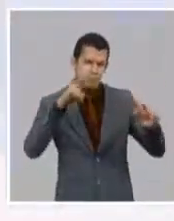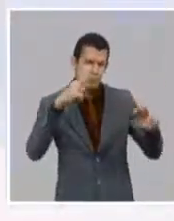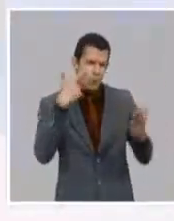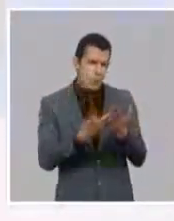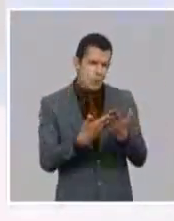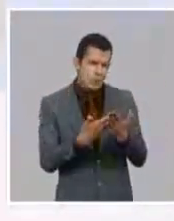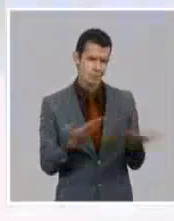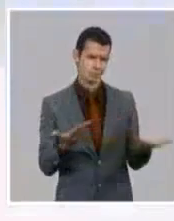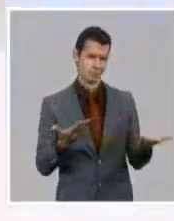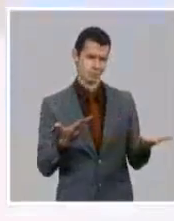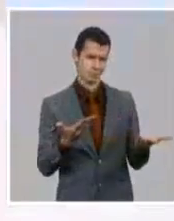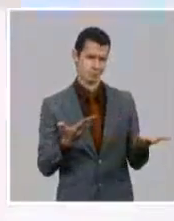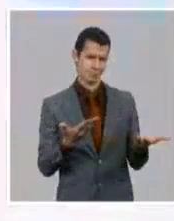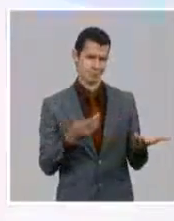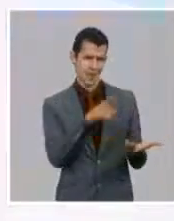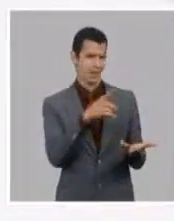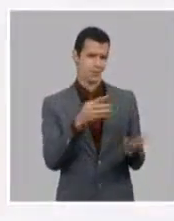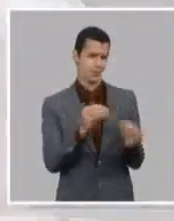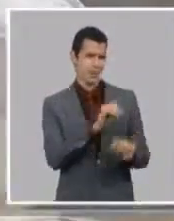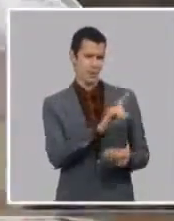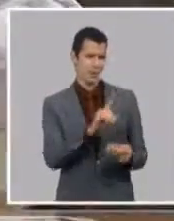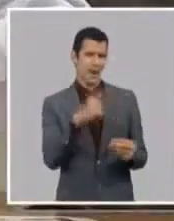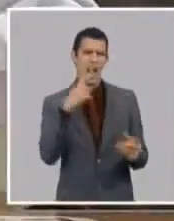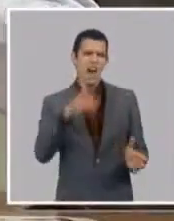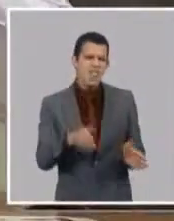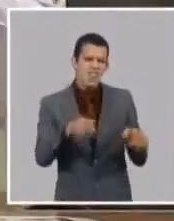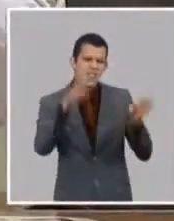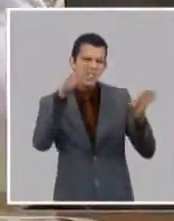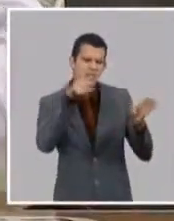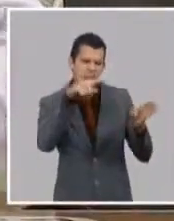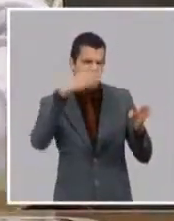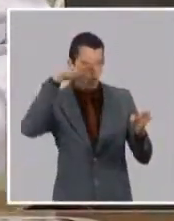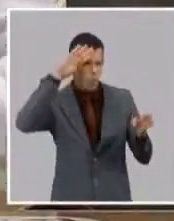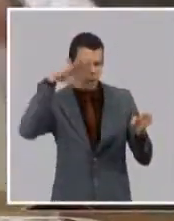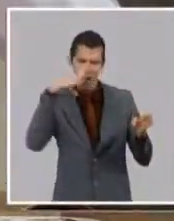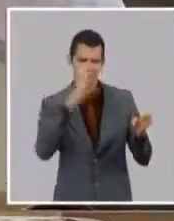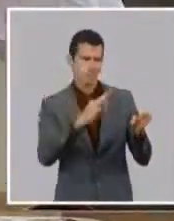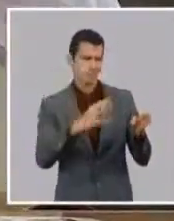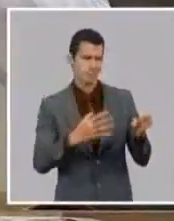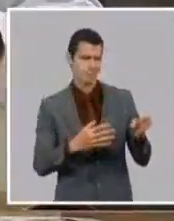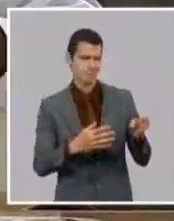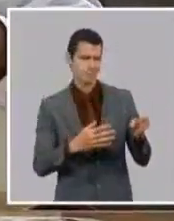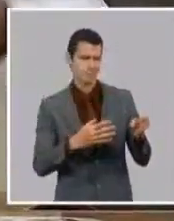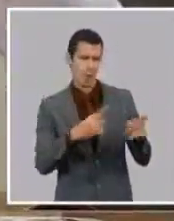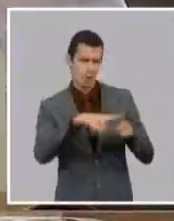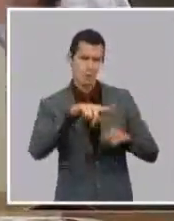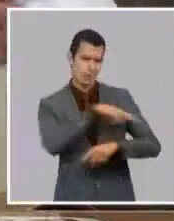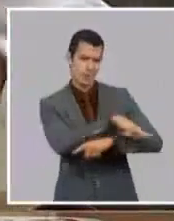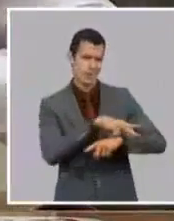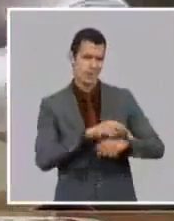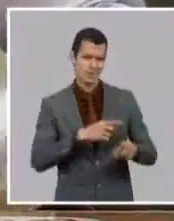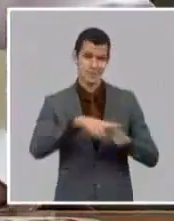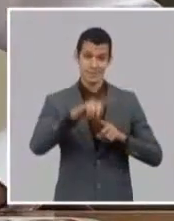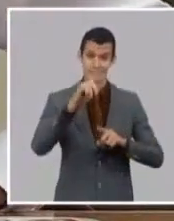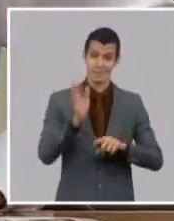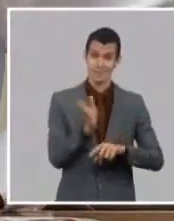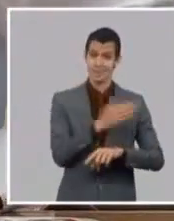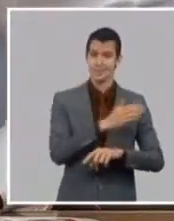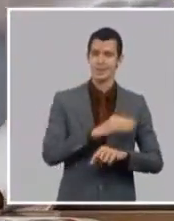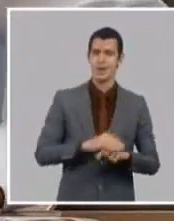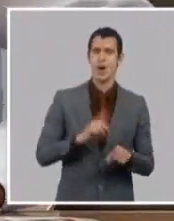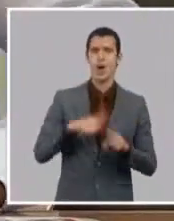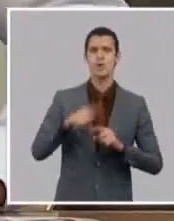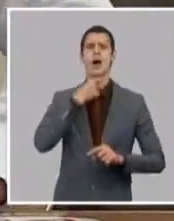las propias fotos de los cubanos revolucionarios, de los que enfrentaron los hechos, de los actos nuestros, como si fueran